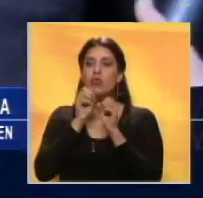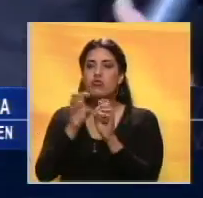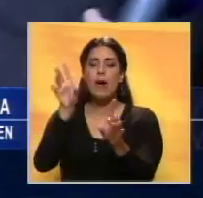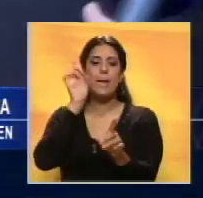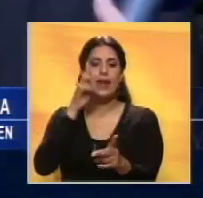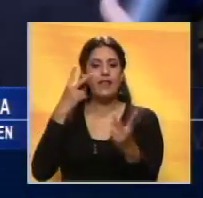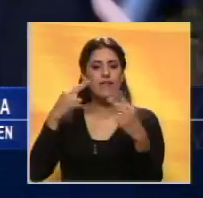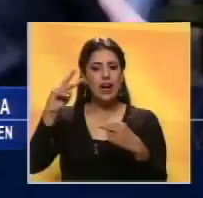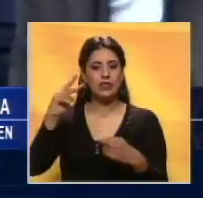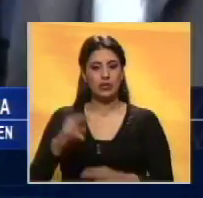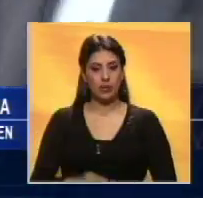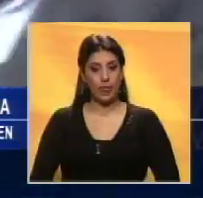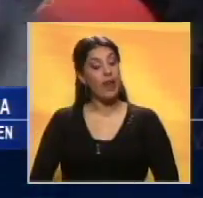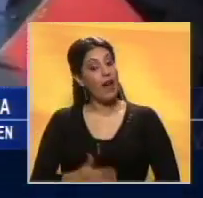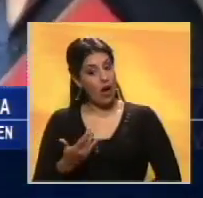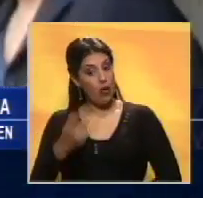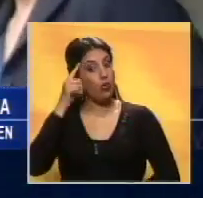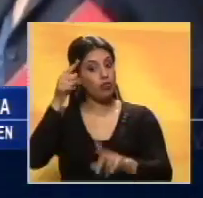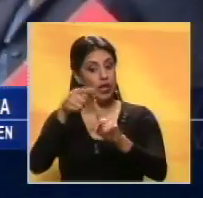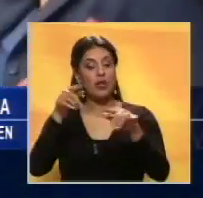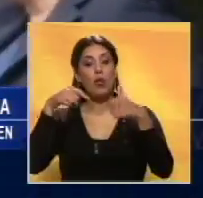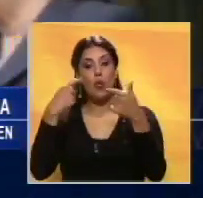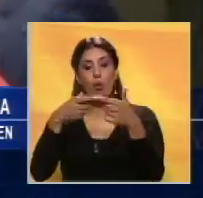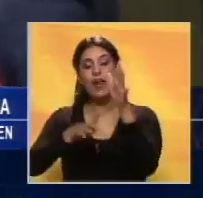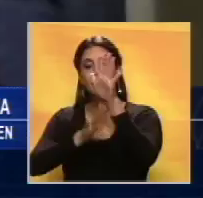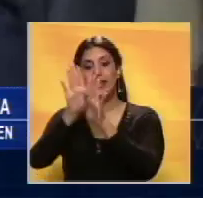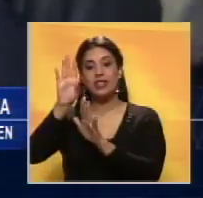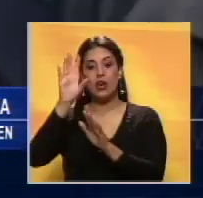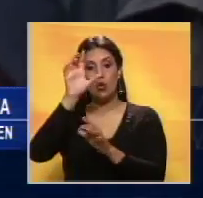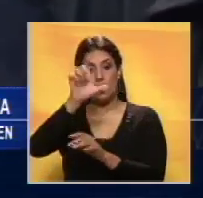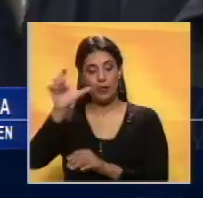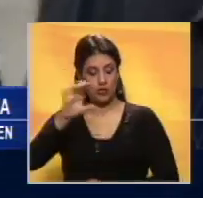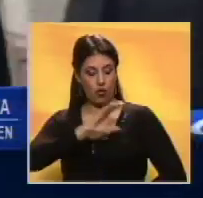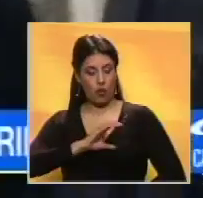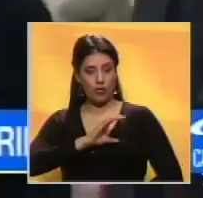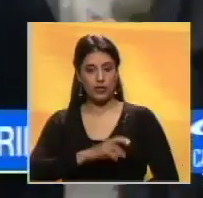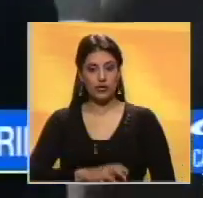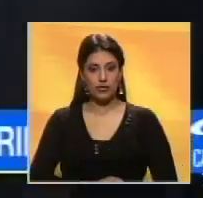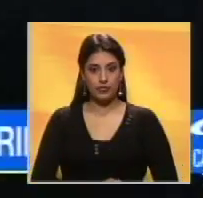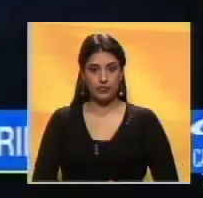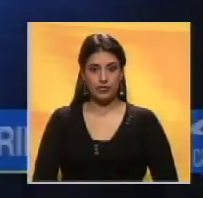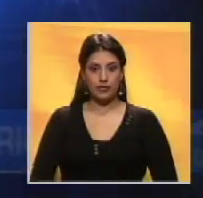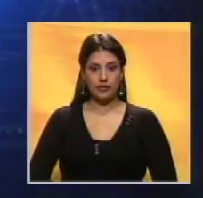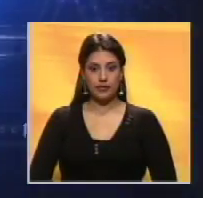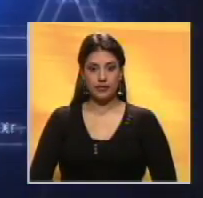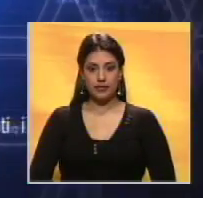divulgar noticias falsas con el fin de influir en el desarrollo de los comicios.